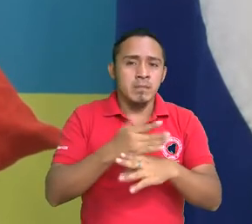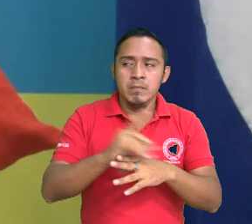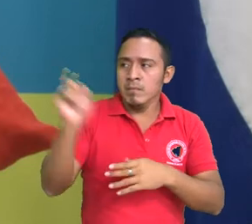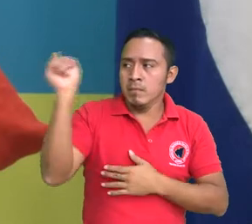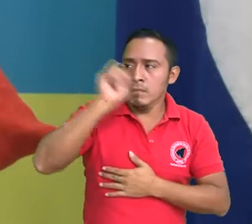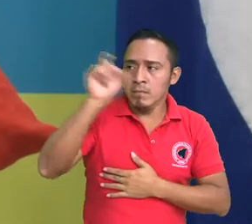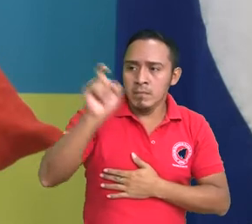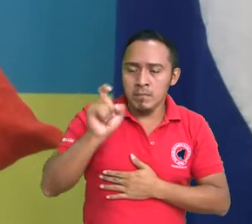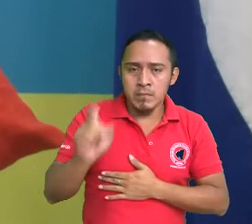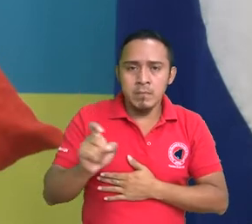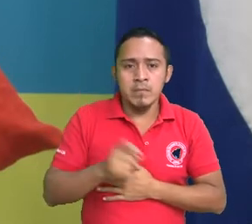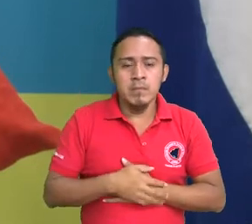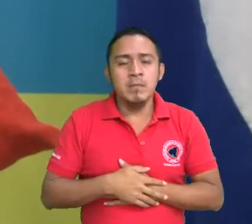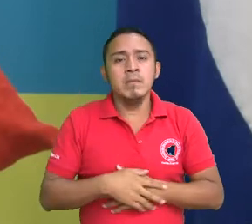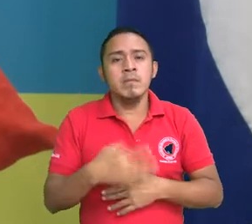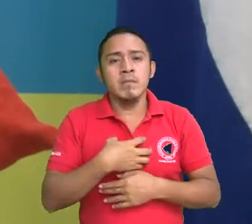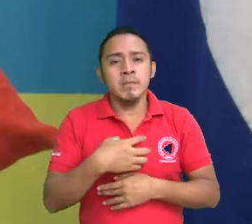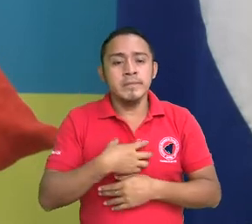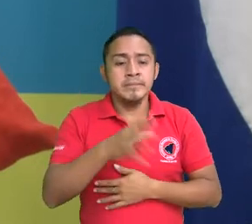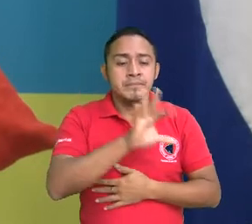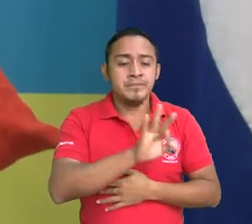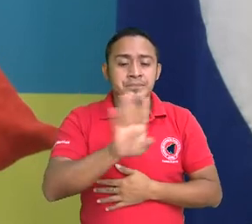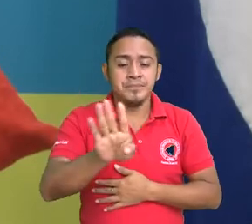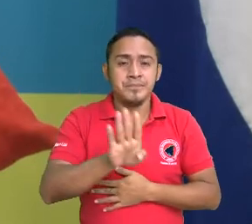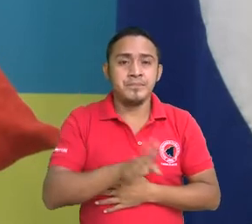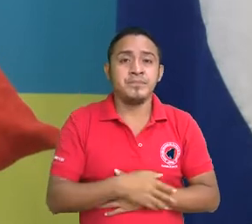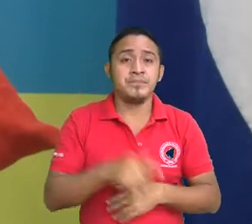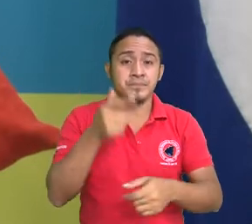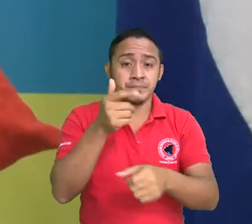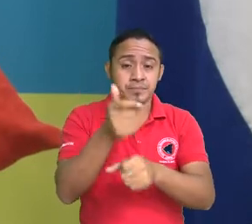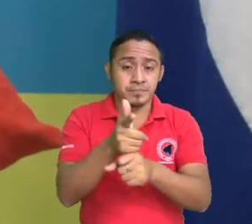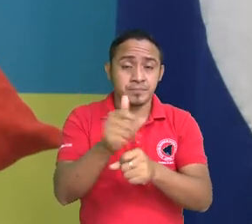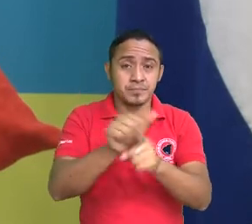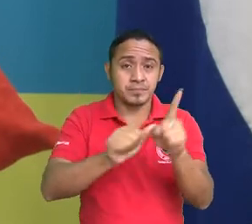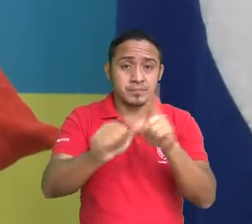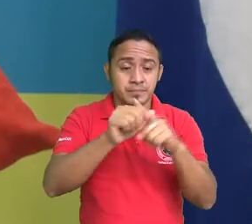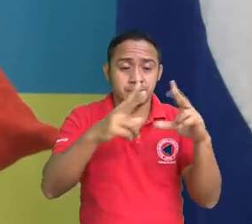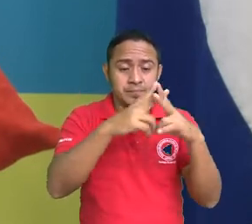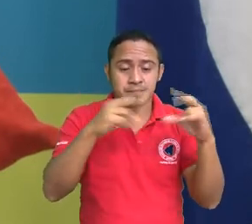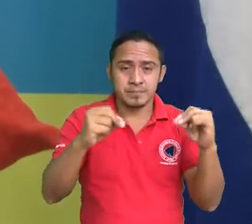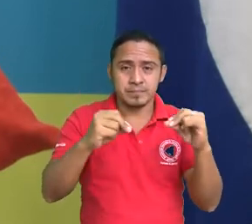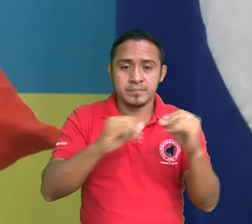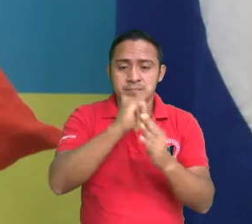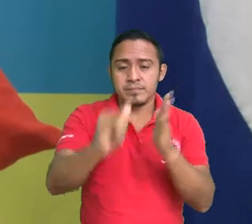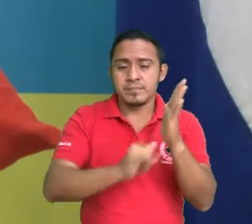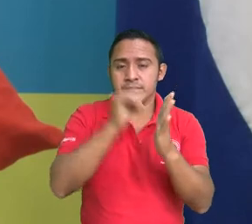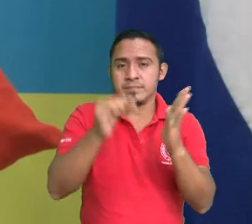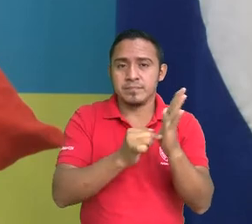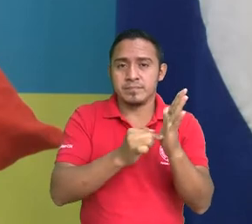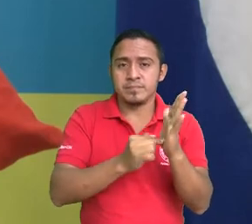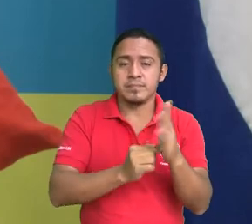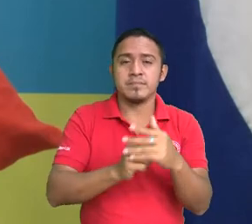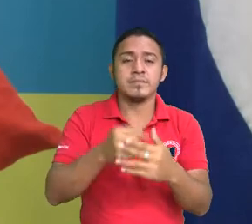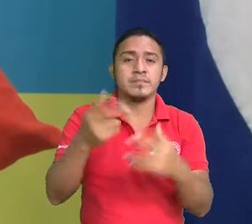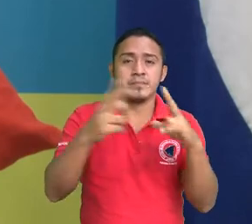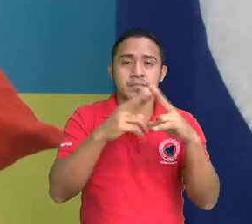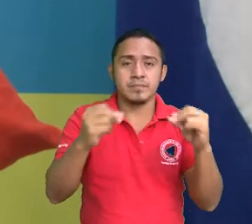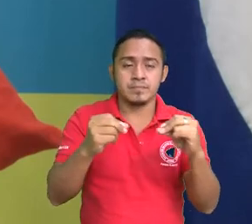redes sociales. Aparecemos en Facebook como Canal Parlamentario de Nicaragua y en YouTube como Canal